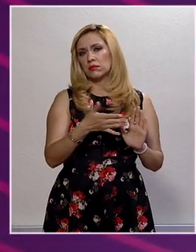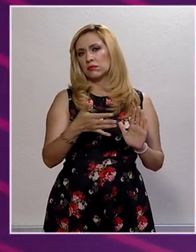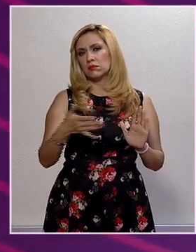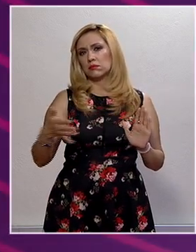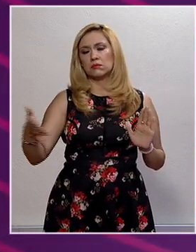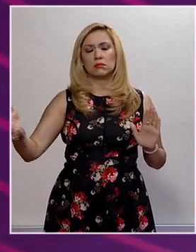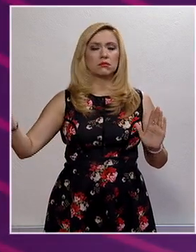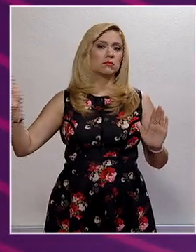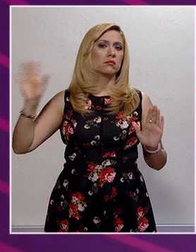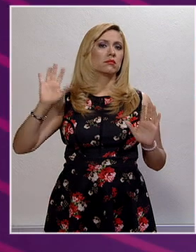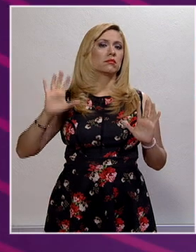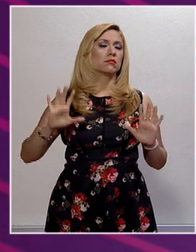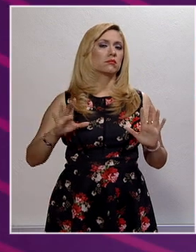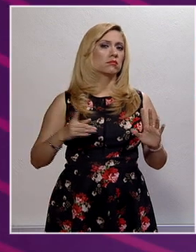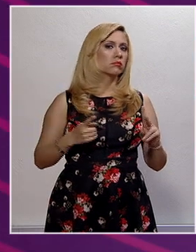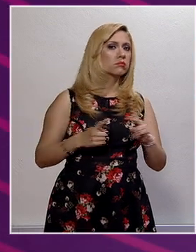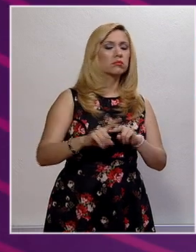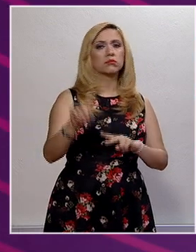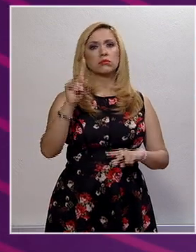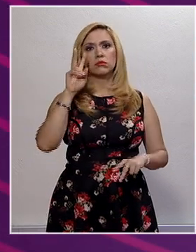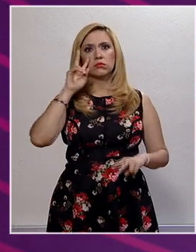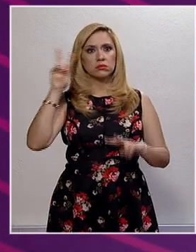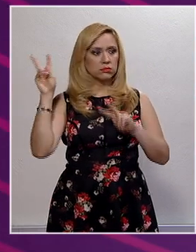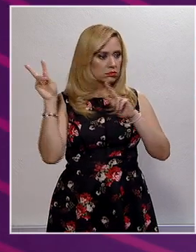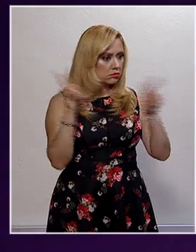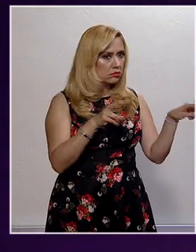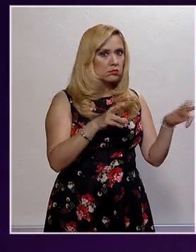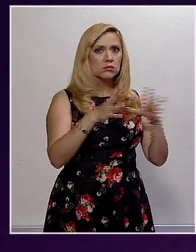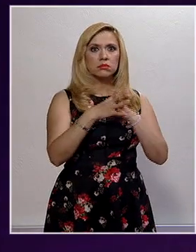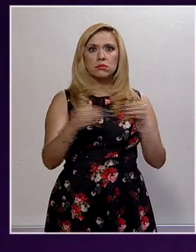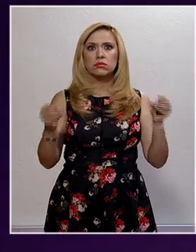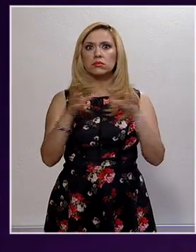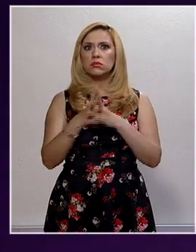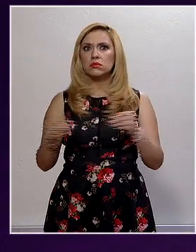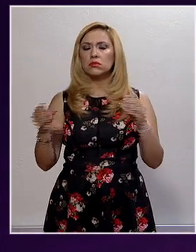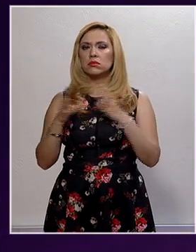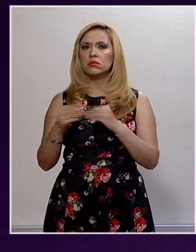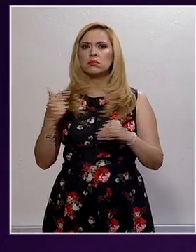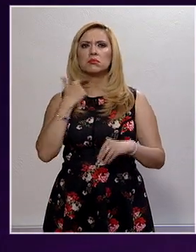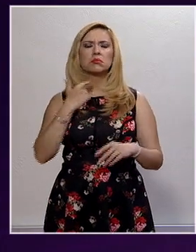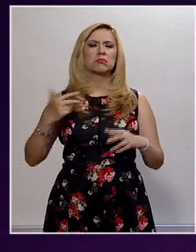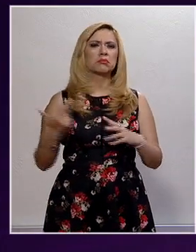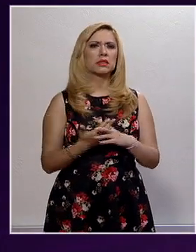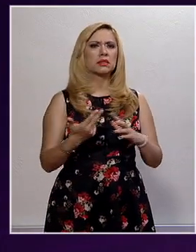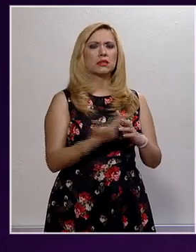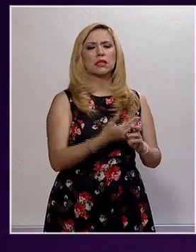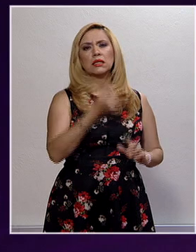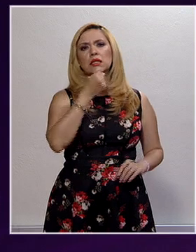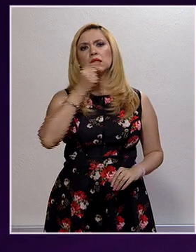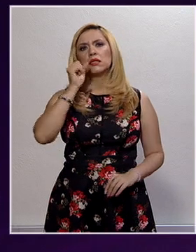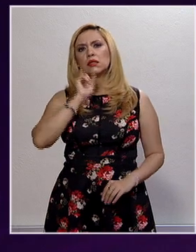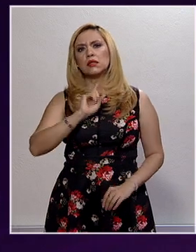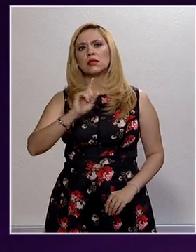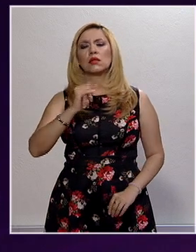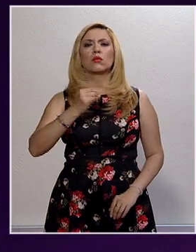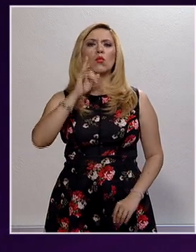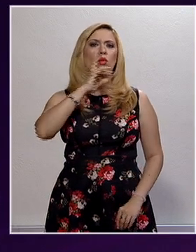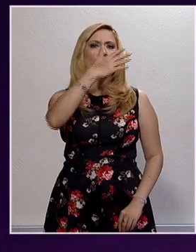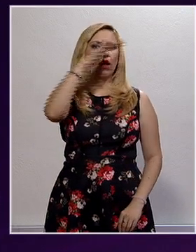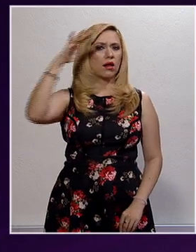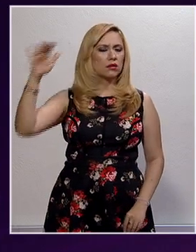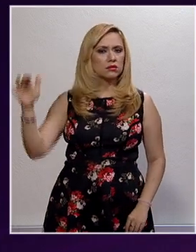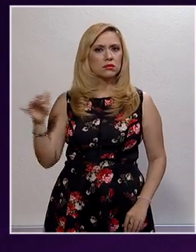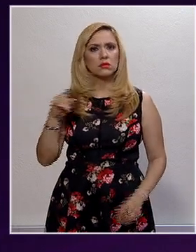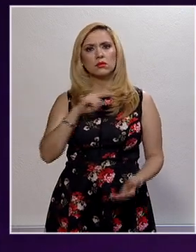se empezó a haber luz sobre las desapariciones y los asesinatos de niñas y mujeres